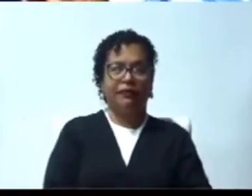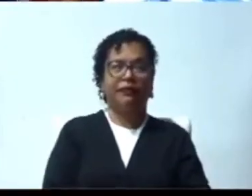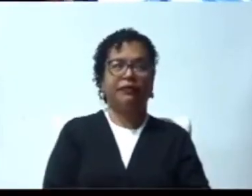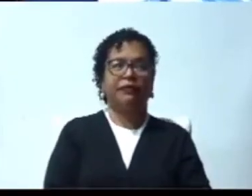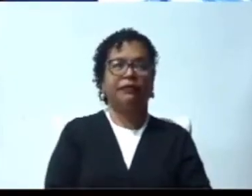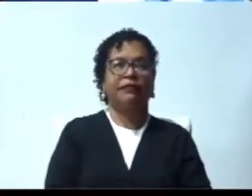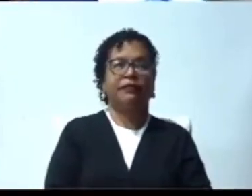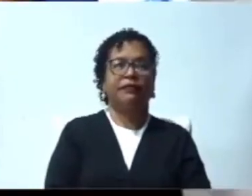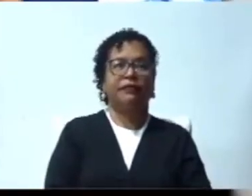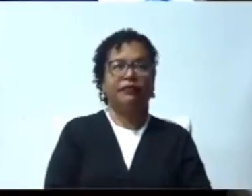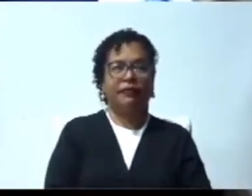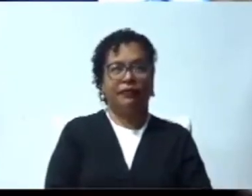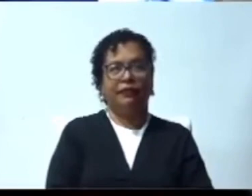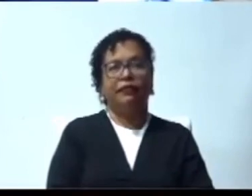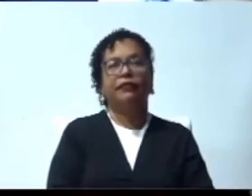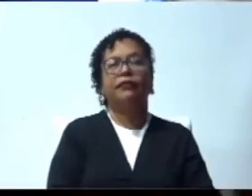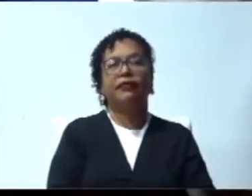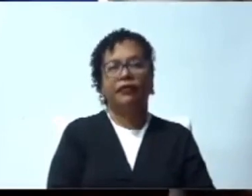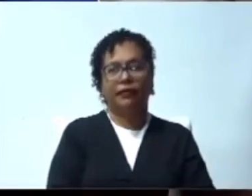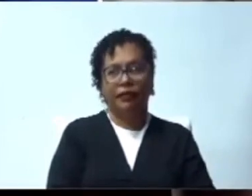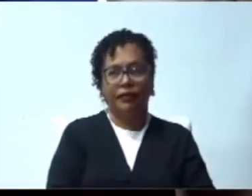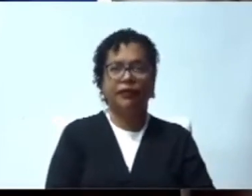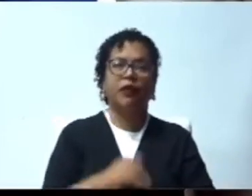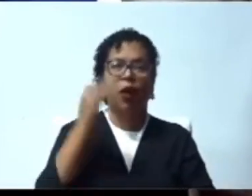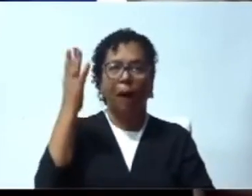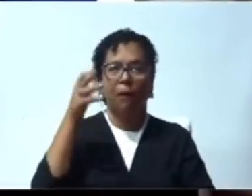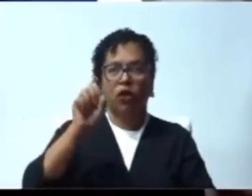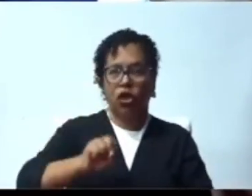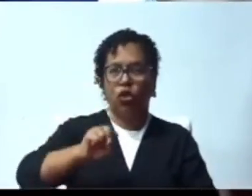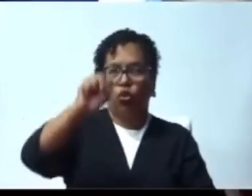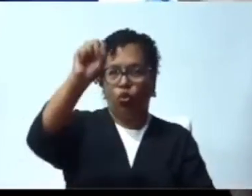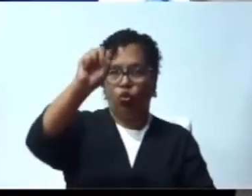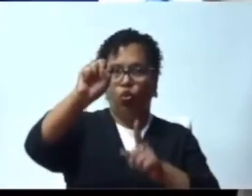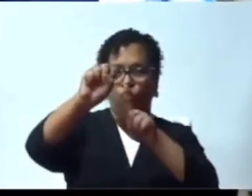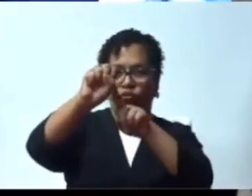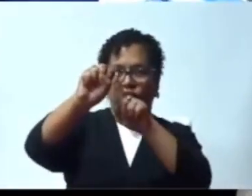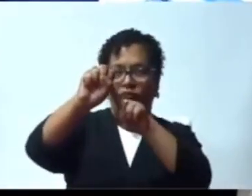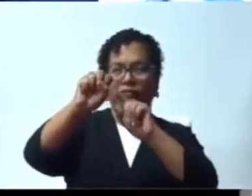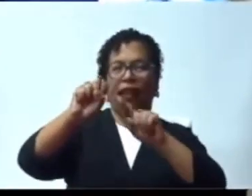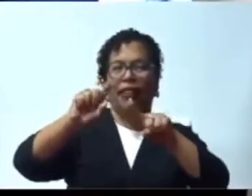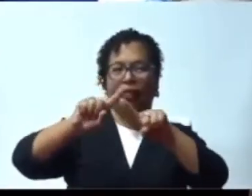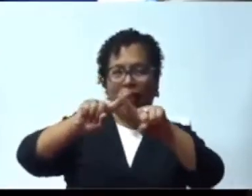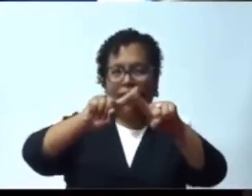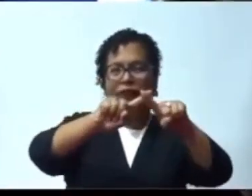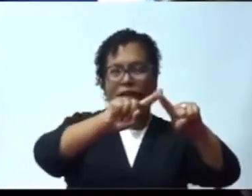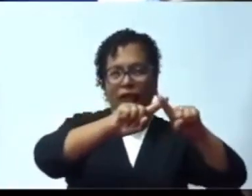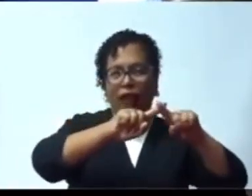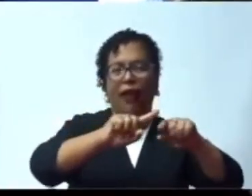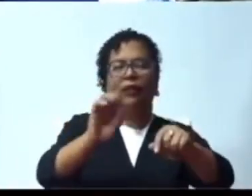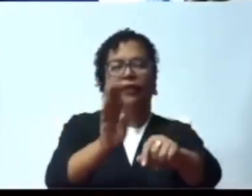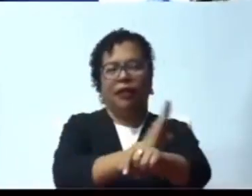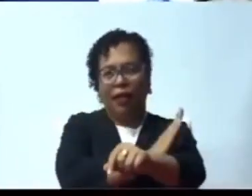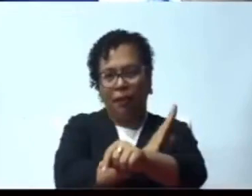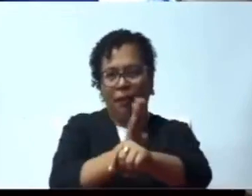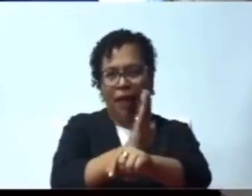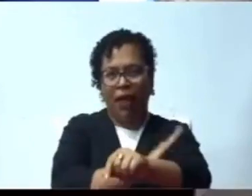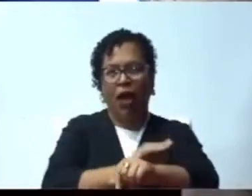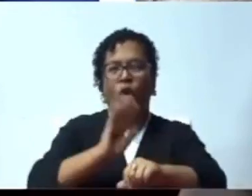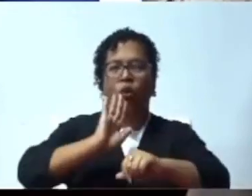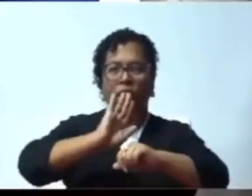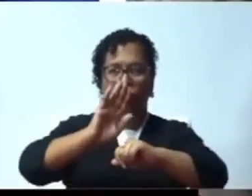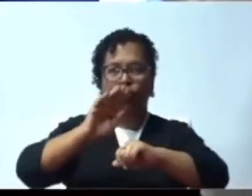nosotros, la Punta del Curro, Saladilla, Los Patos, San Rafael, Punta Arena,